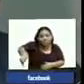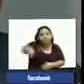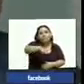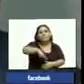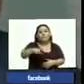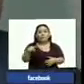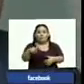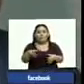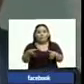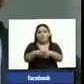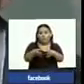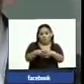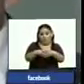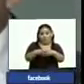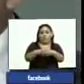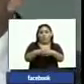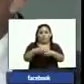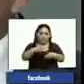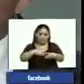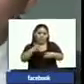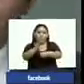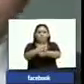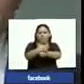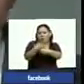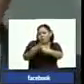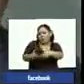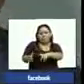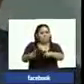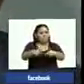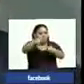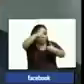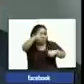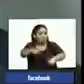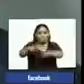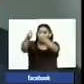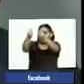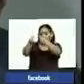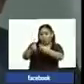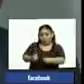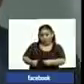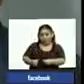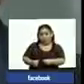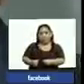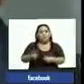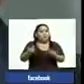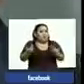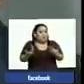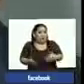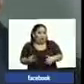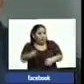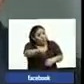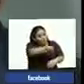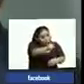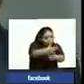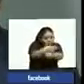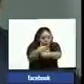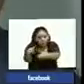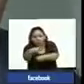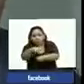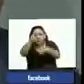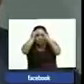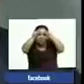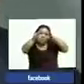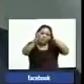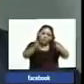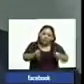Como grupo parlamentario es que estamos listos para aprobar el presupuesto general de la nación y está en manos del resto de partidos políticos. Nosotros